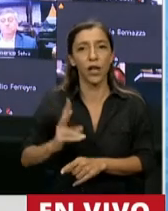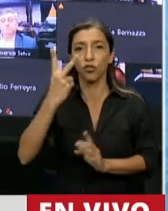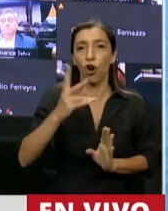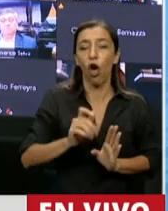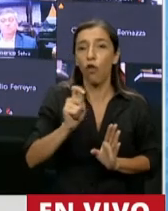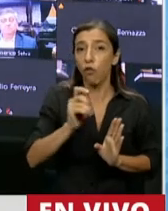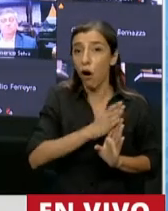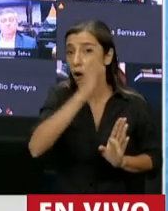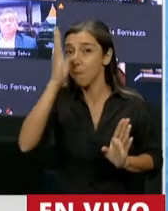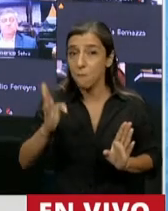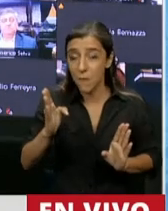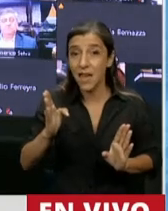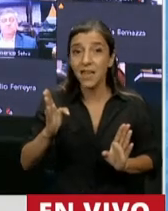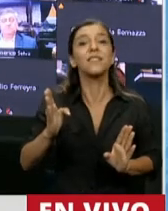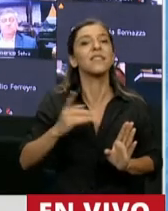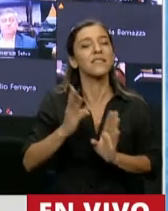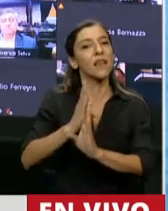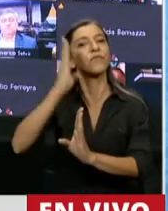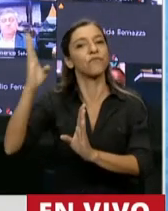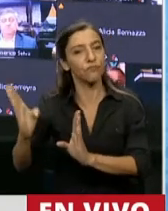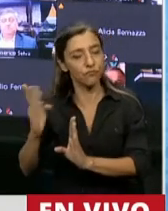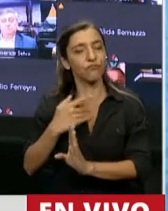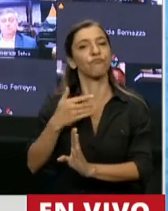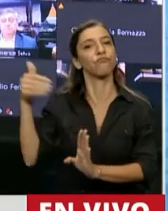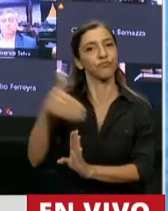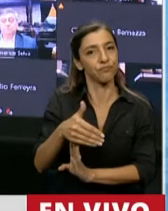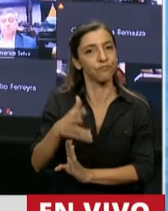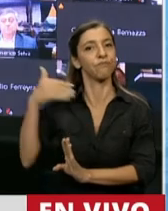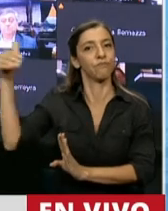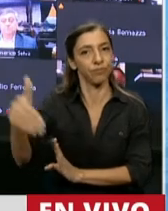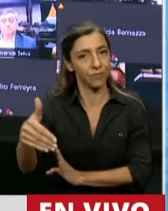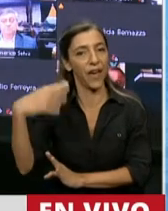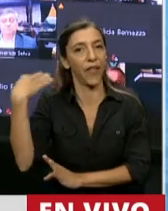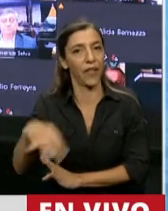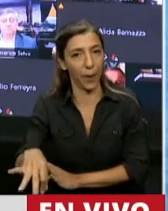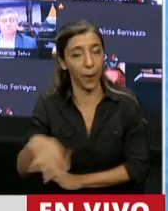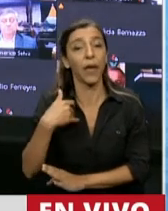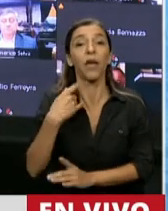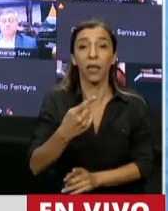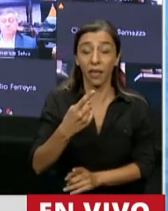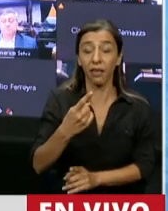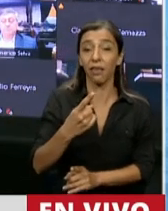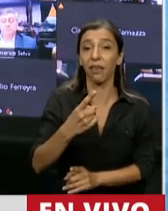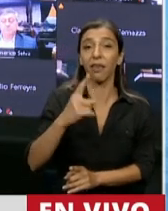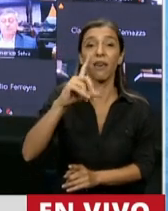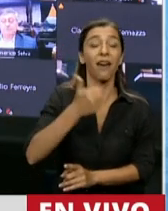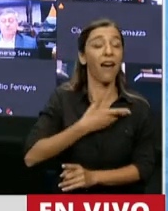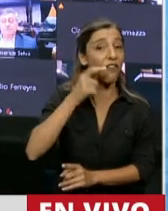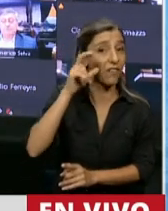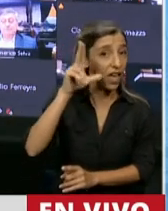2 meses a este Congreso, y el señor Cafiero no ha cumplido con su obligación, por lo cual también me